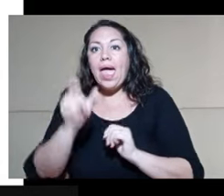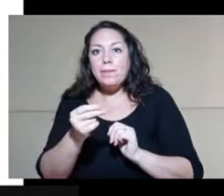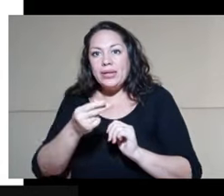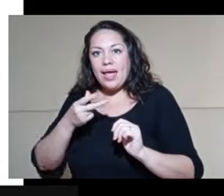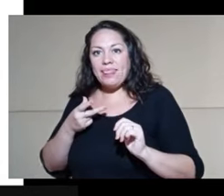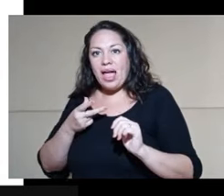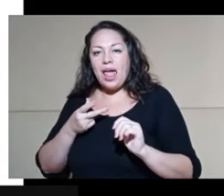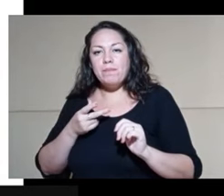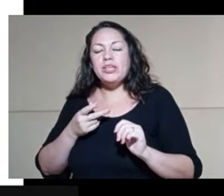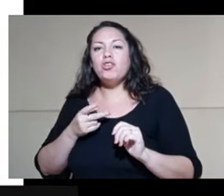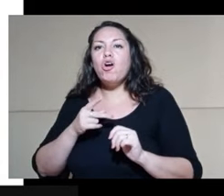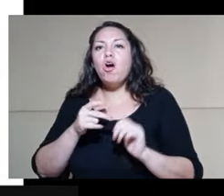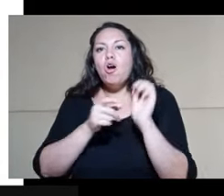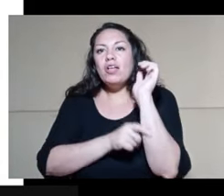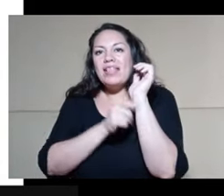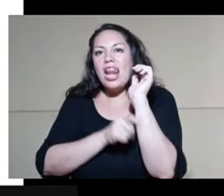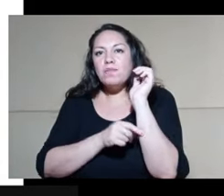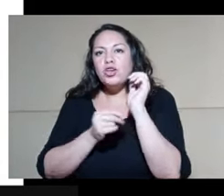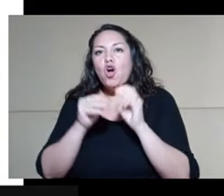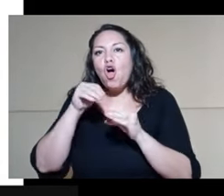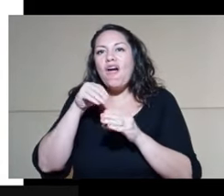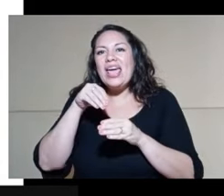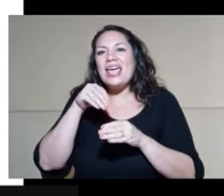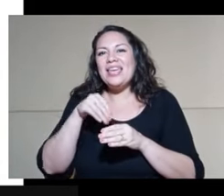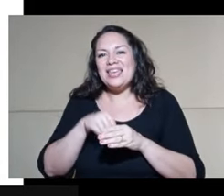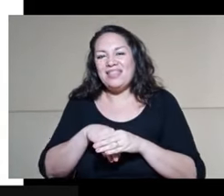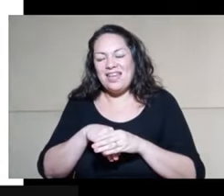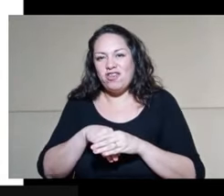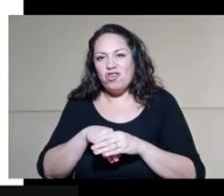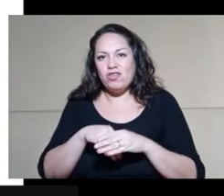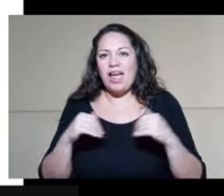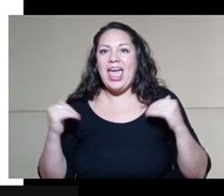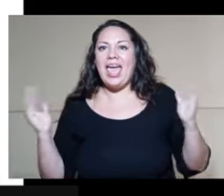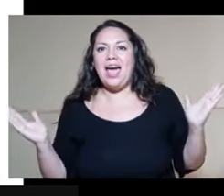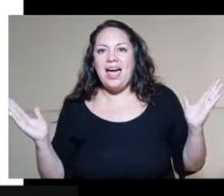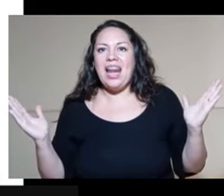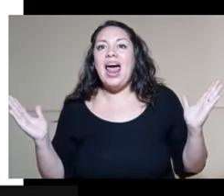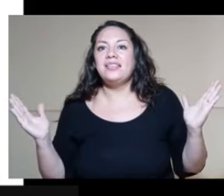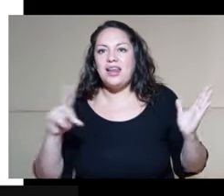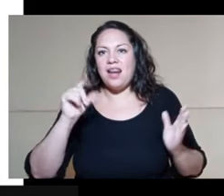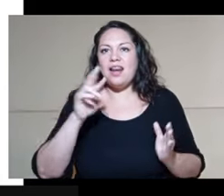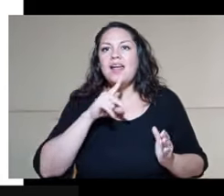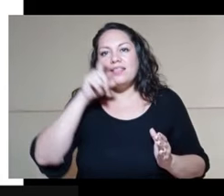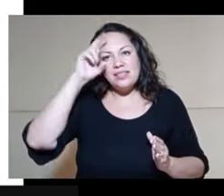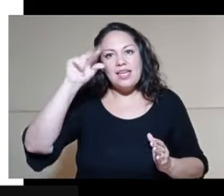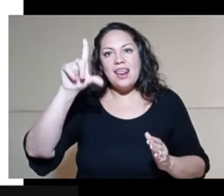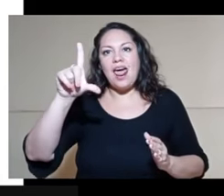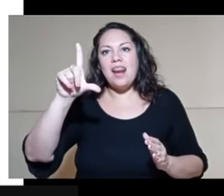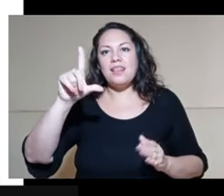Anterior. Por la espinotalámica anterior. Tacto. Y dolor y temperatura por el espinotalámico lateral. ¿Sí?